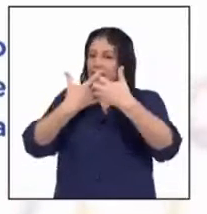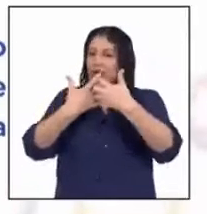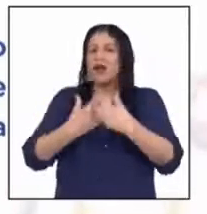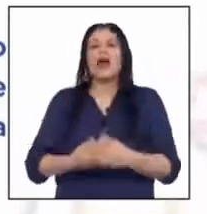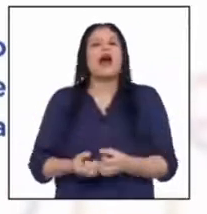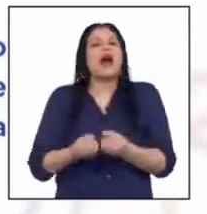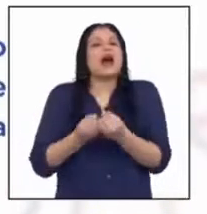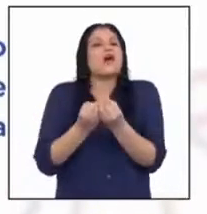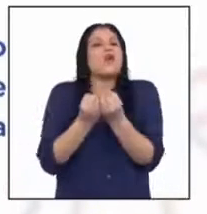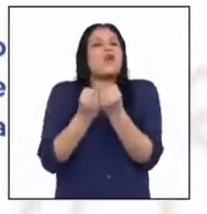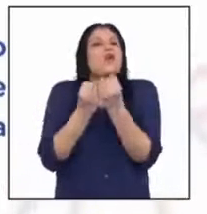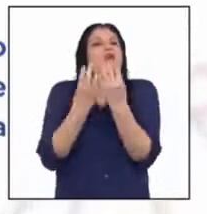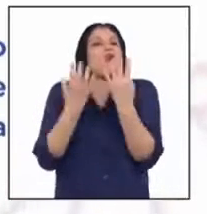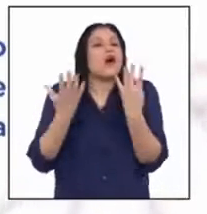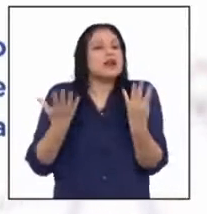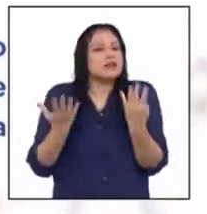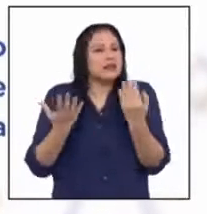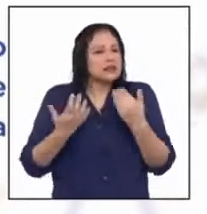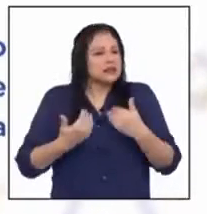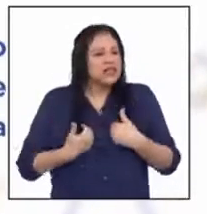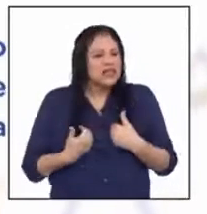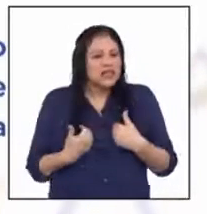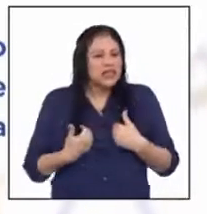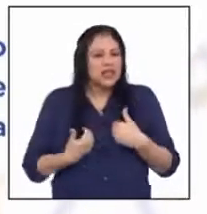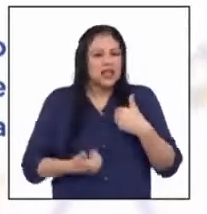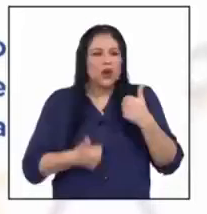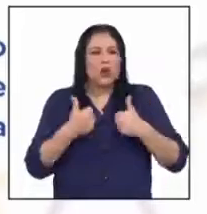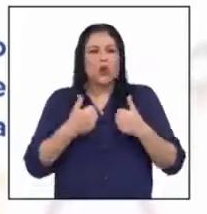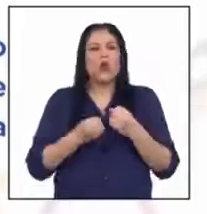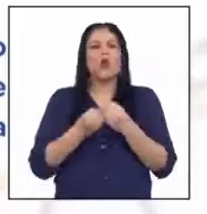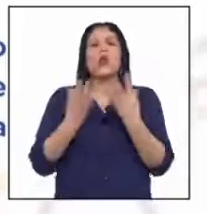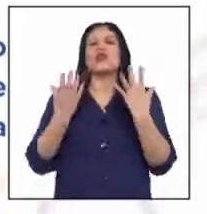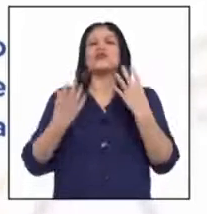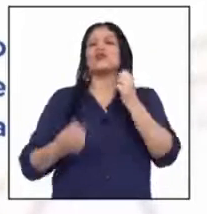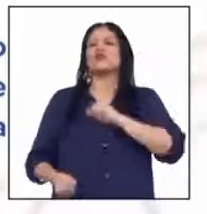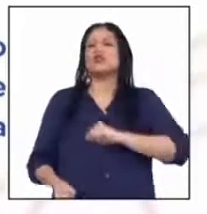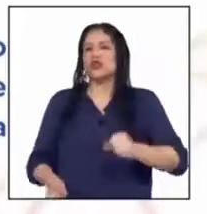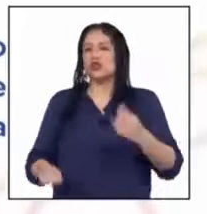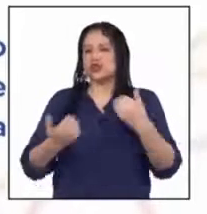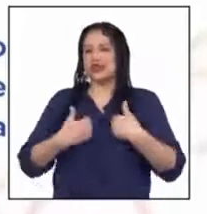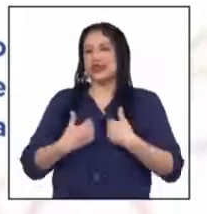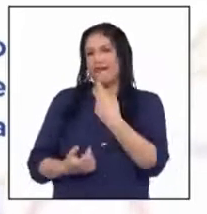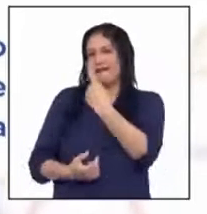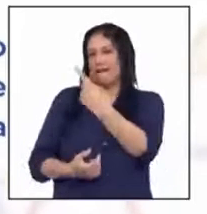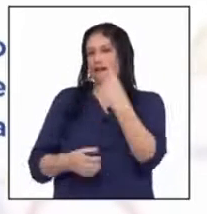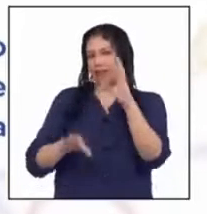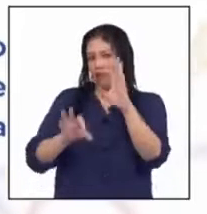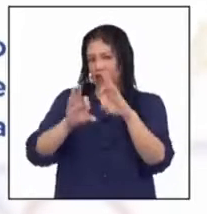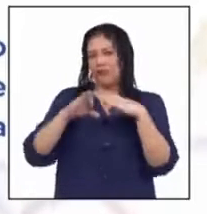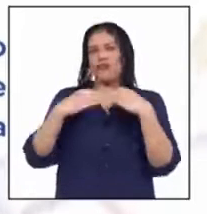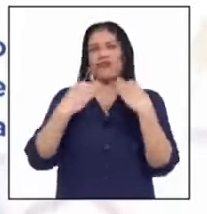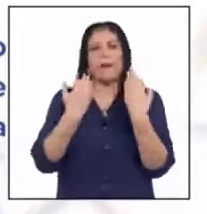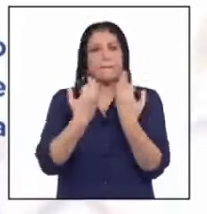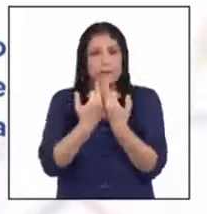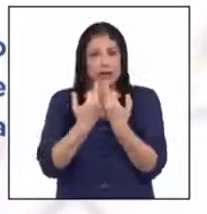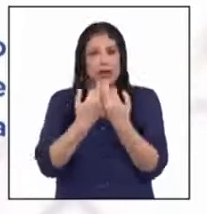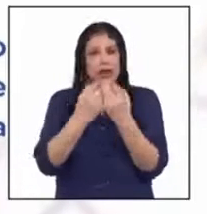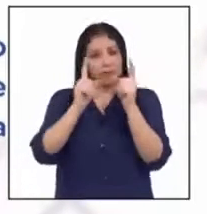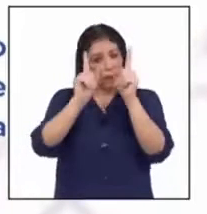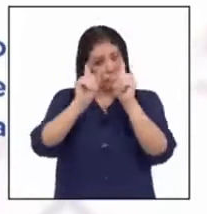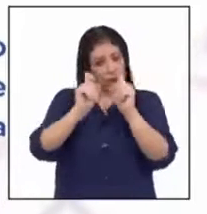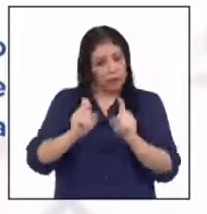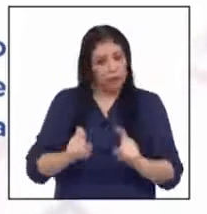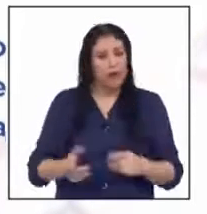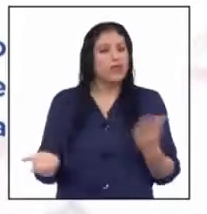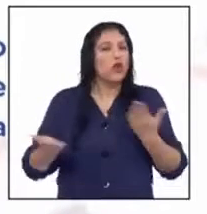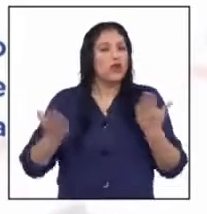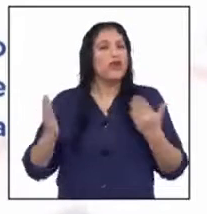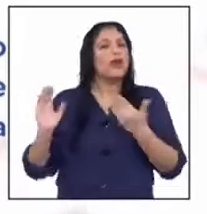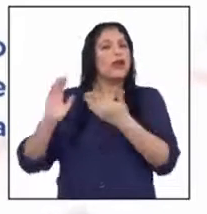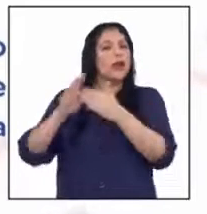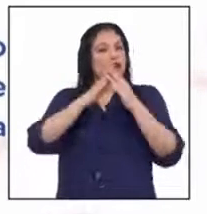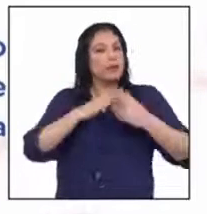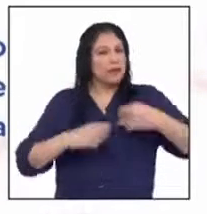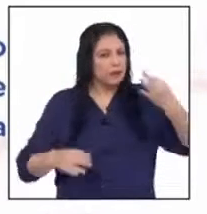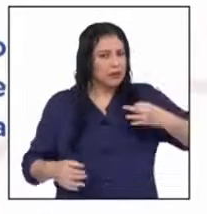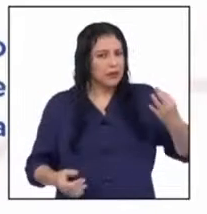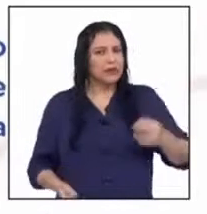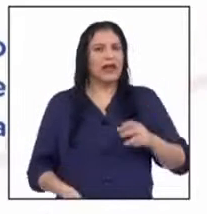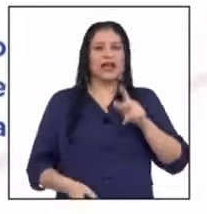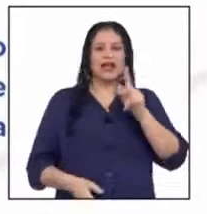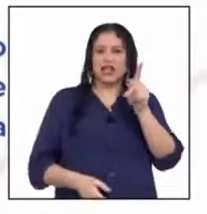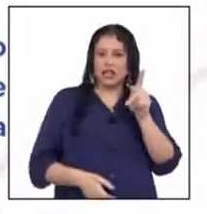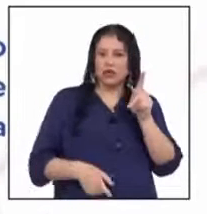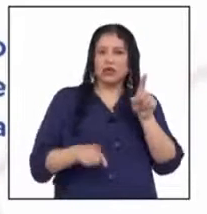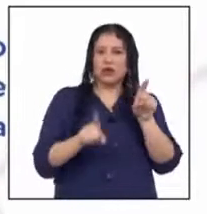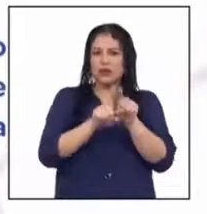variables cuantitativas que tiene que ver con la cantidad de hijos que tenía cada familia encuestada de las comunidades originarias Quichua